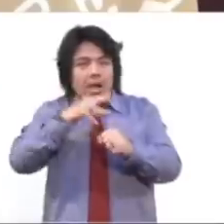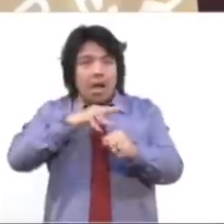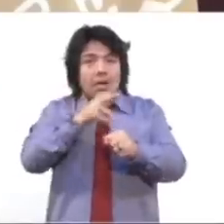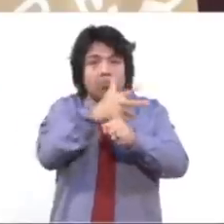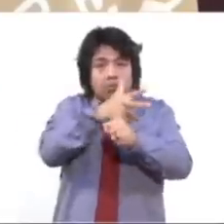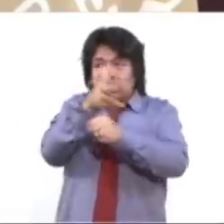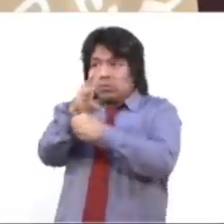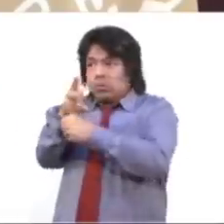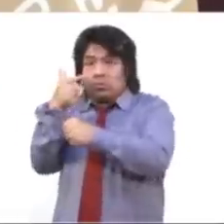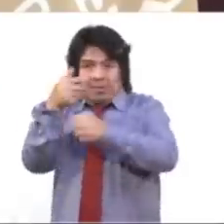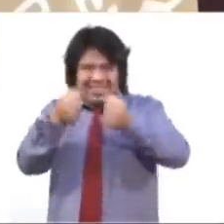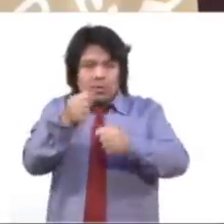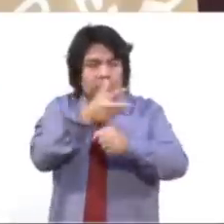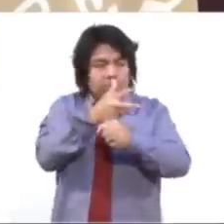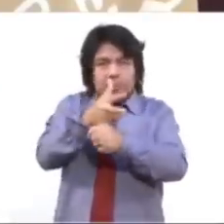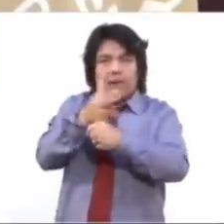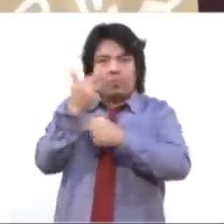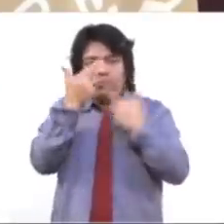en el inmueble.